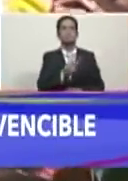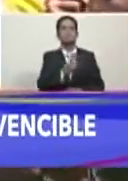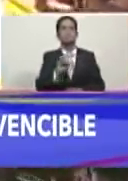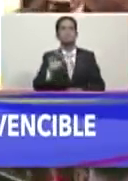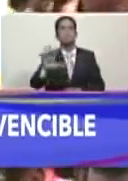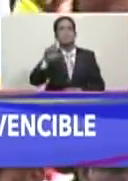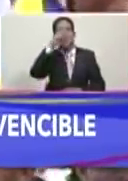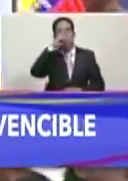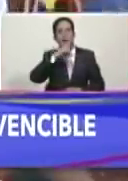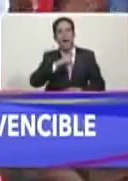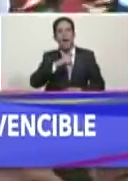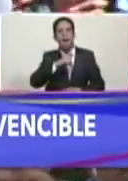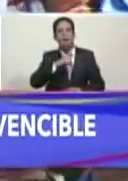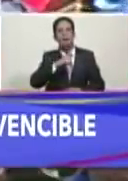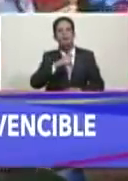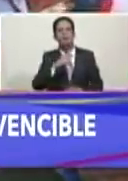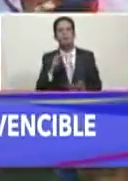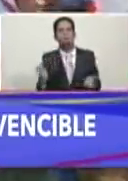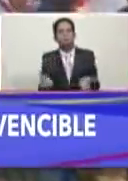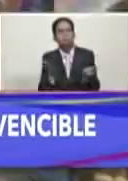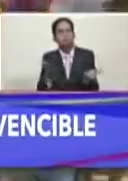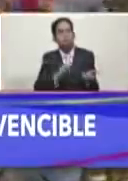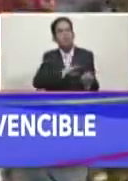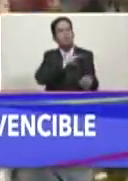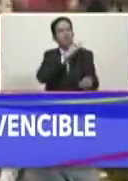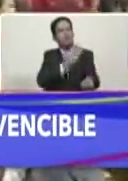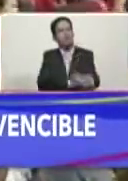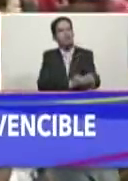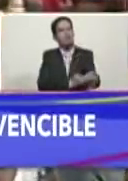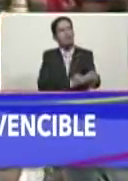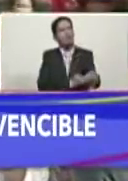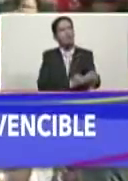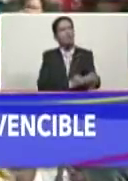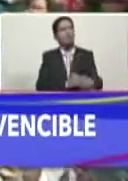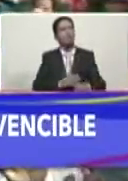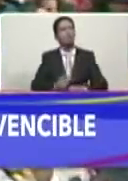205 años de empuje, de energía.